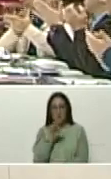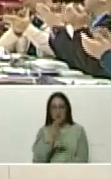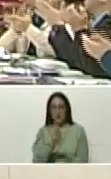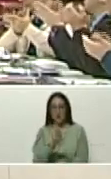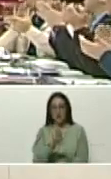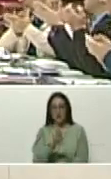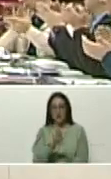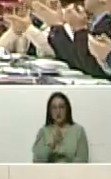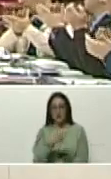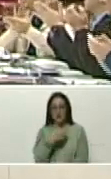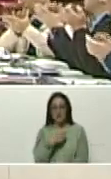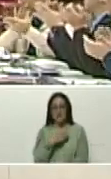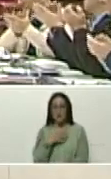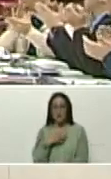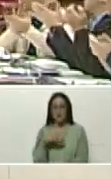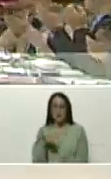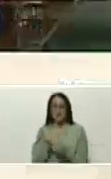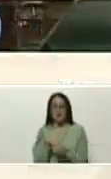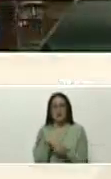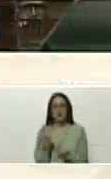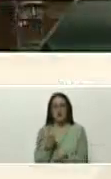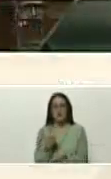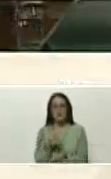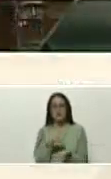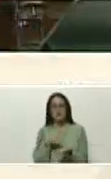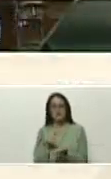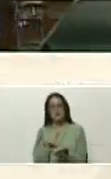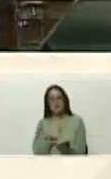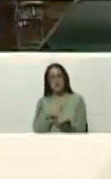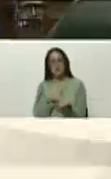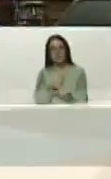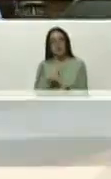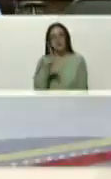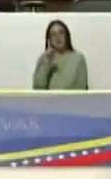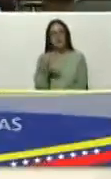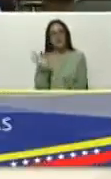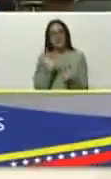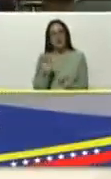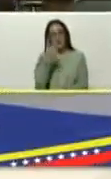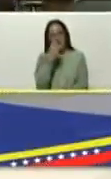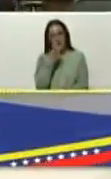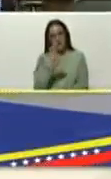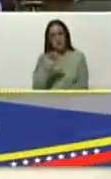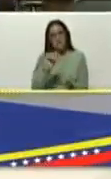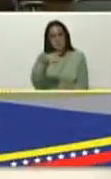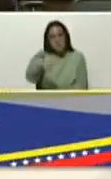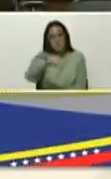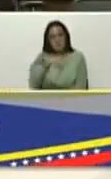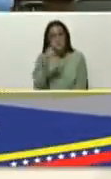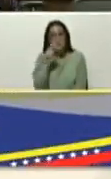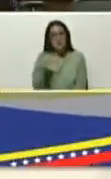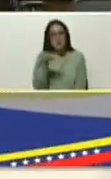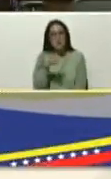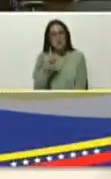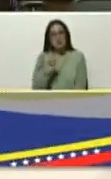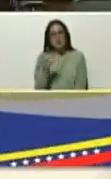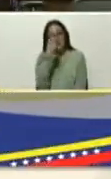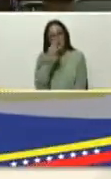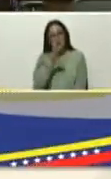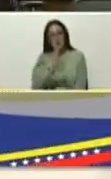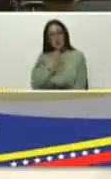podía quedar solo en participativa, sino que tenía que ser protagónica y el pueblo tenía que ser el protagonista en el